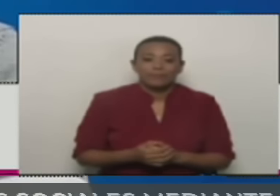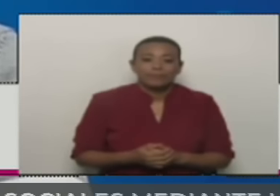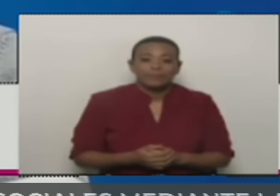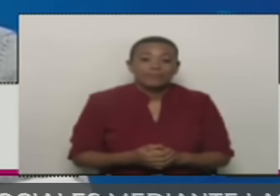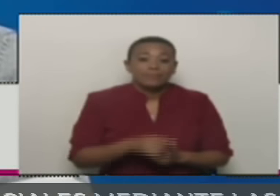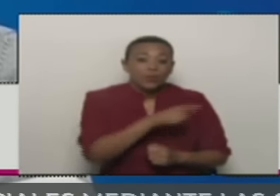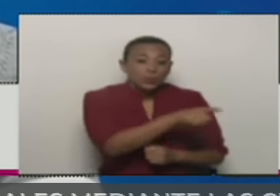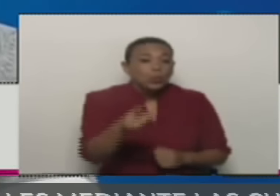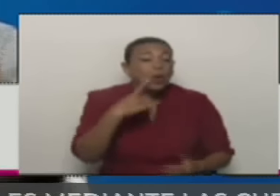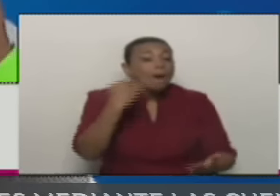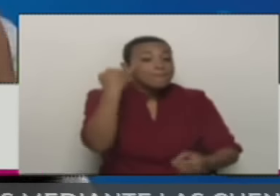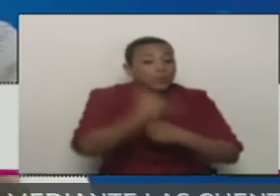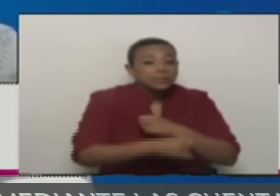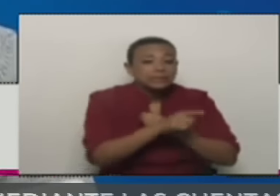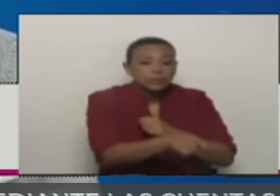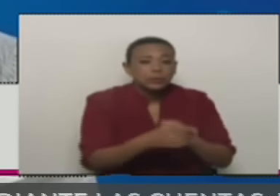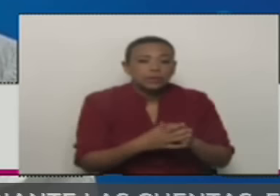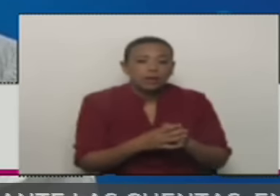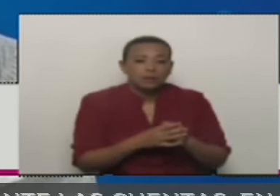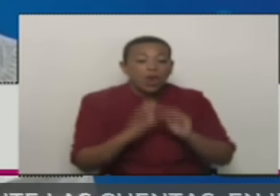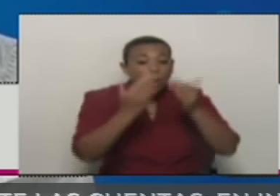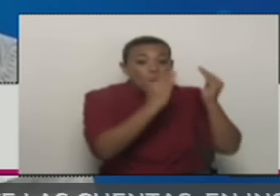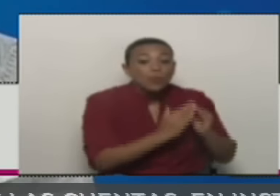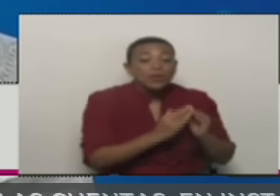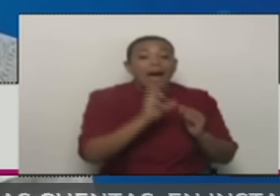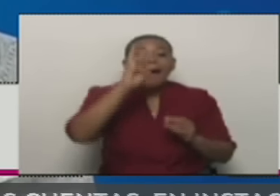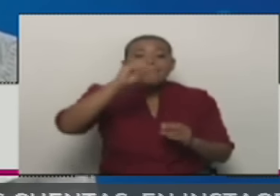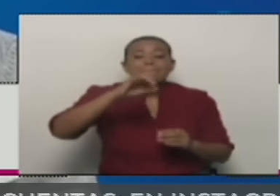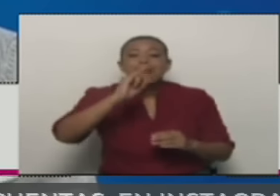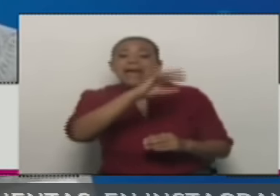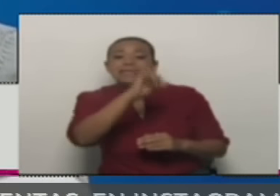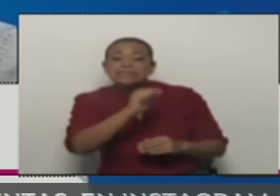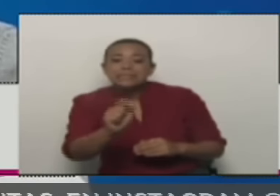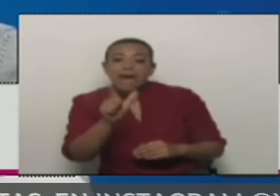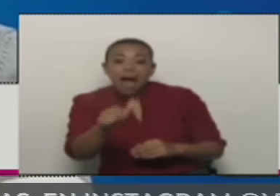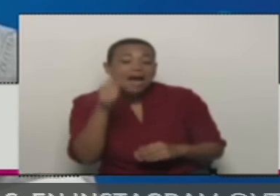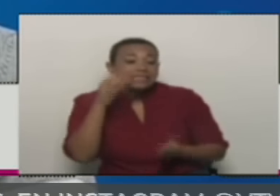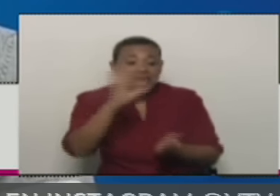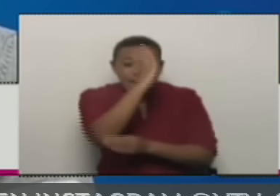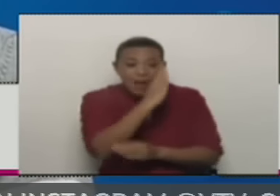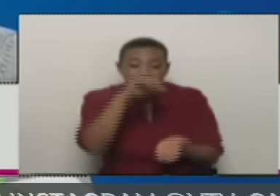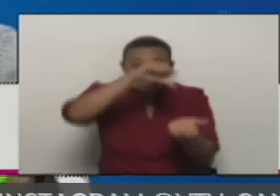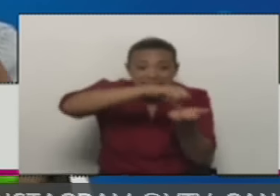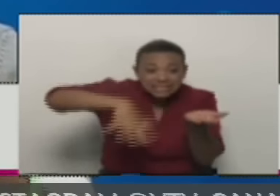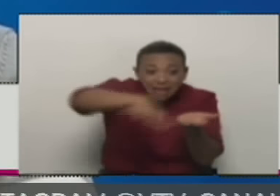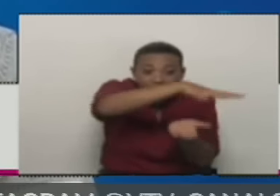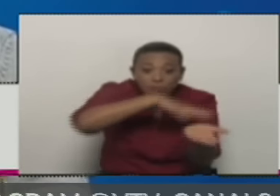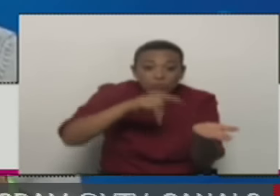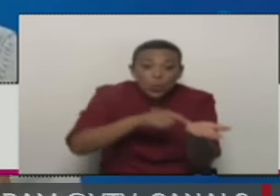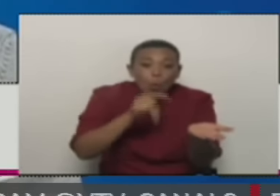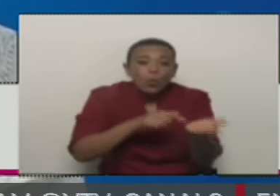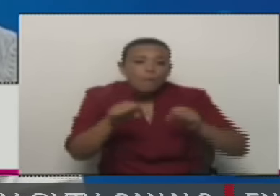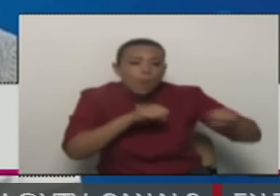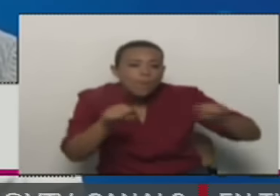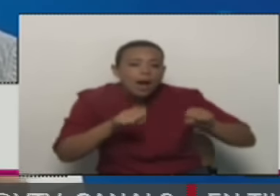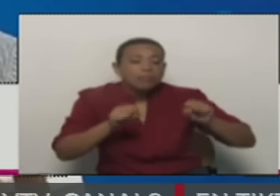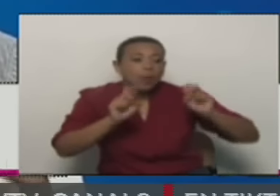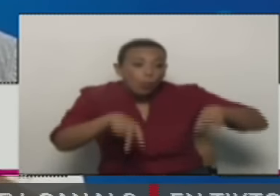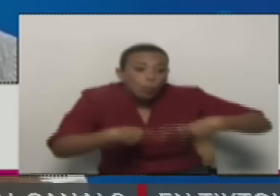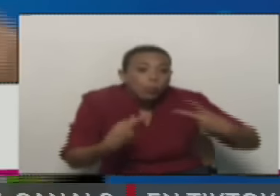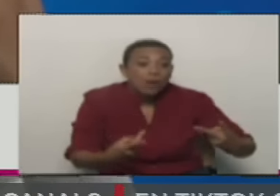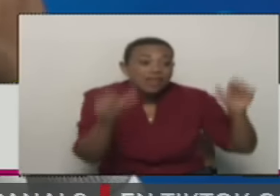Entonces, por ejemplo, en la comuna Maisal, a gente tem tido desenvolvido uma horta em